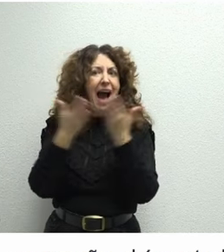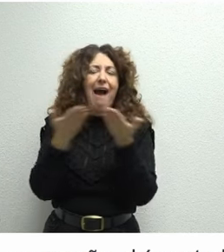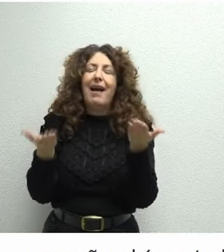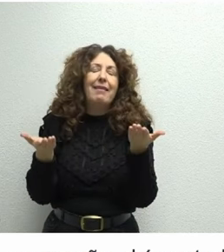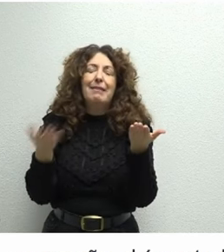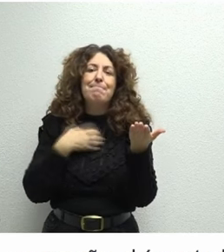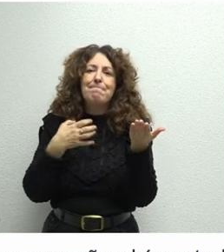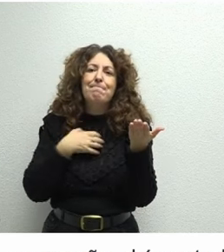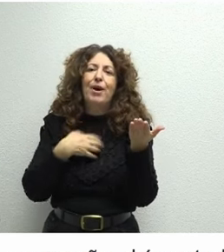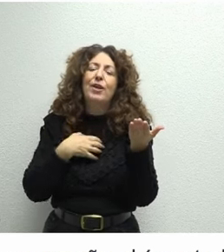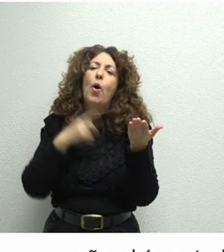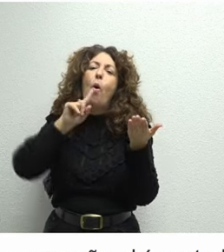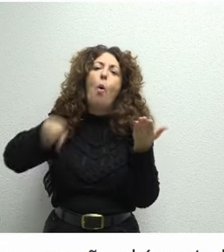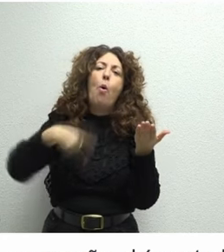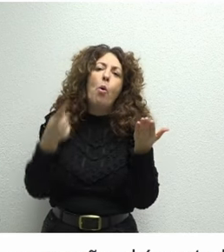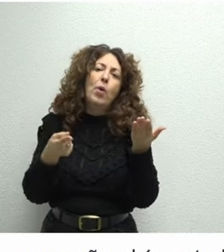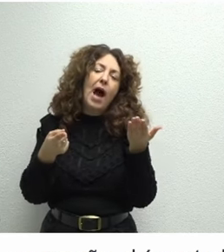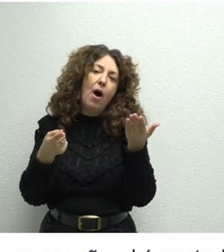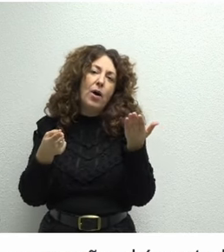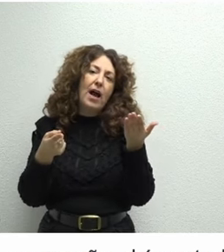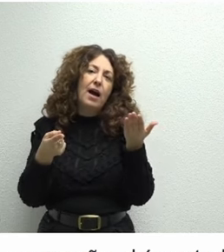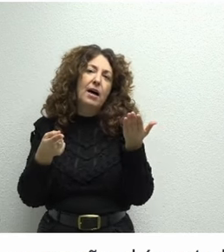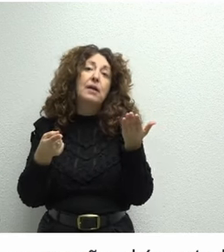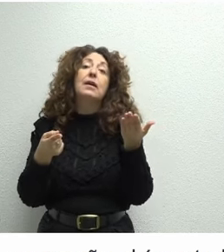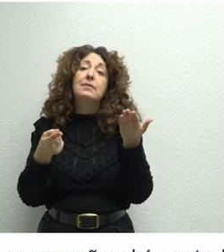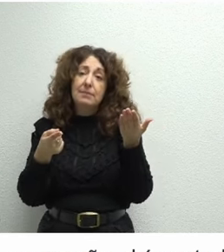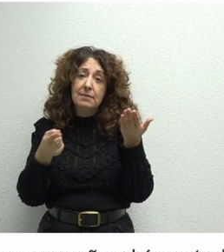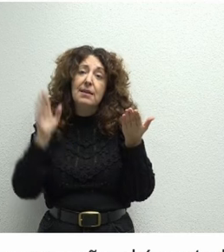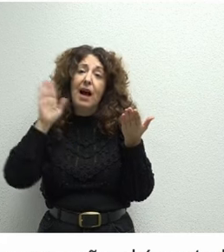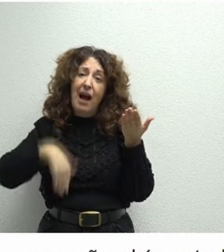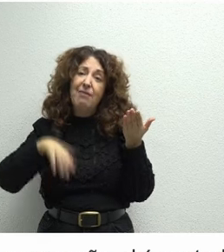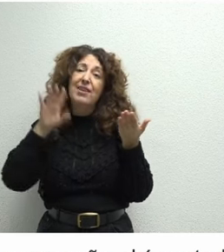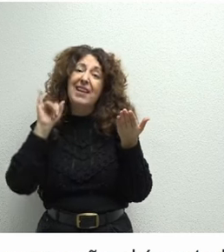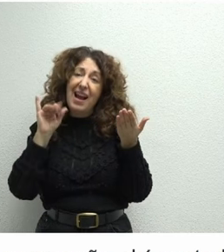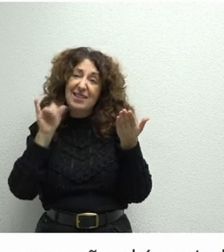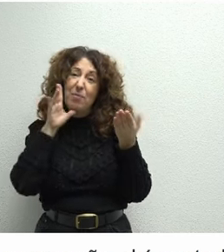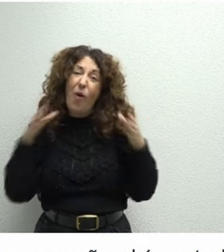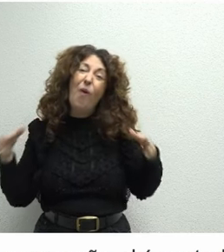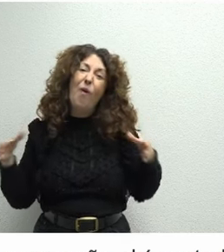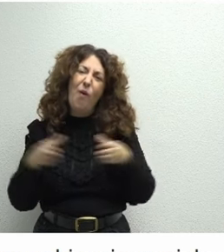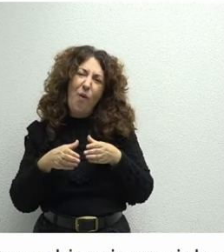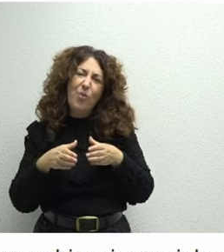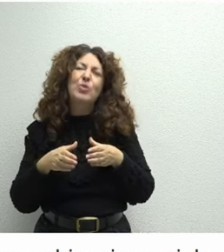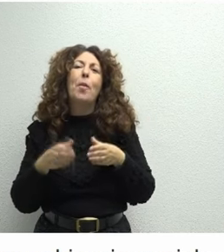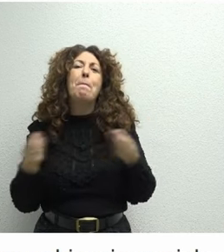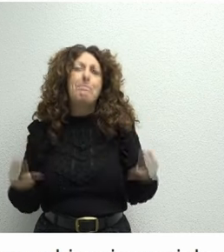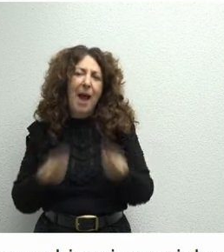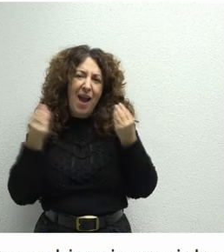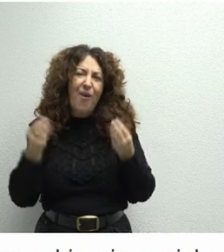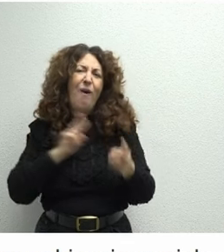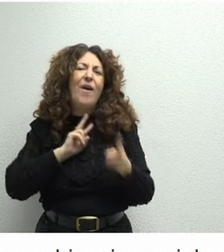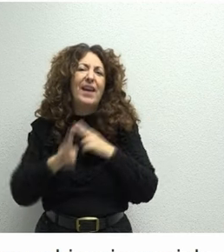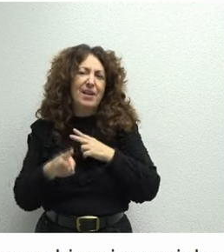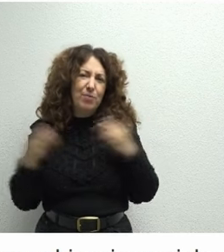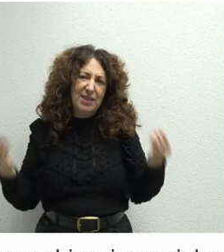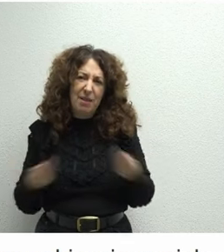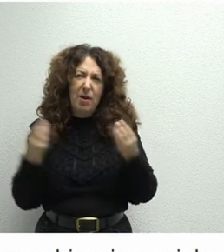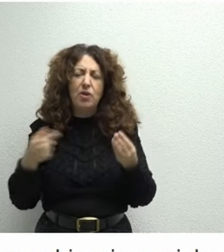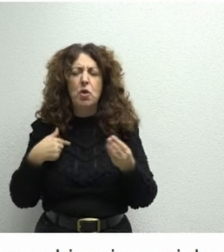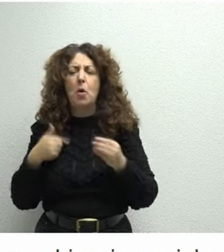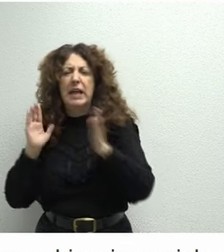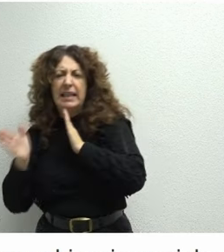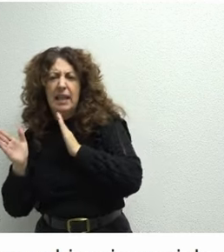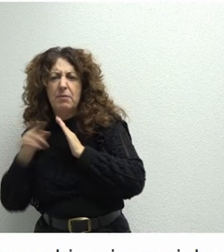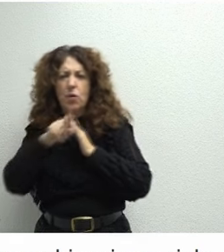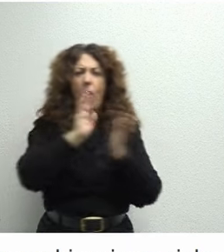eh una hora para final sí porque juntos suma y es más fácil y damos respuestas no y ya no intervenimos cada uno por nuestro